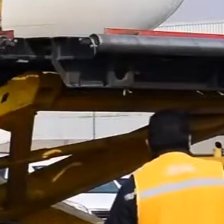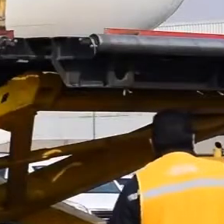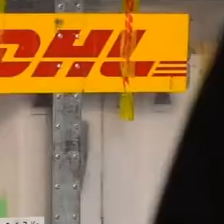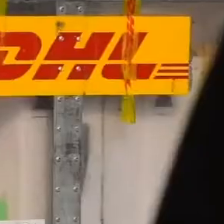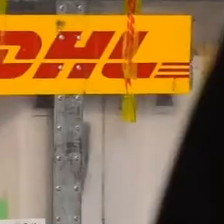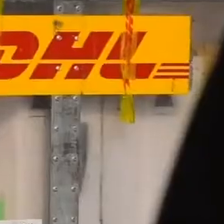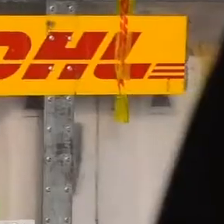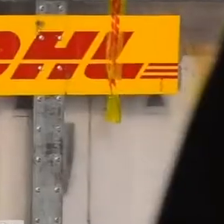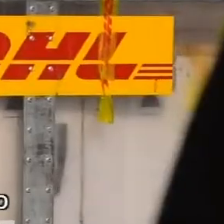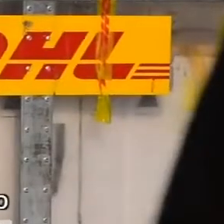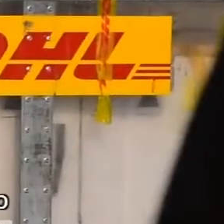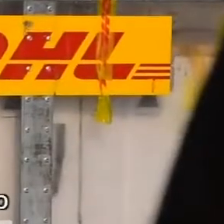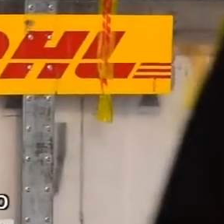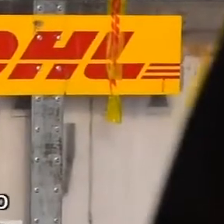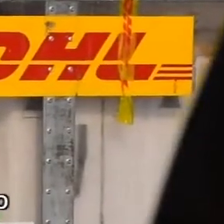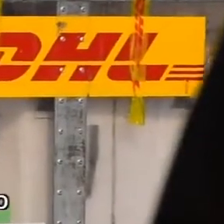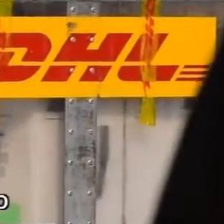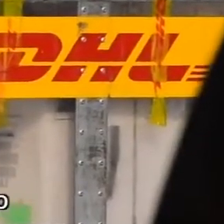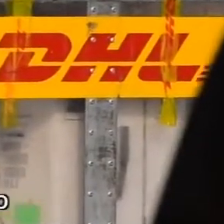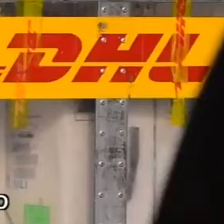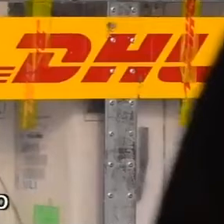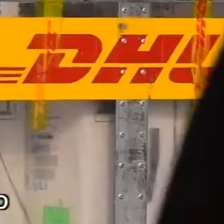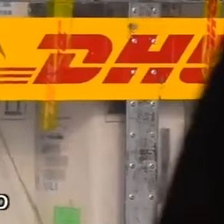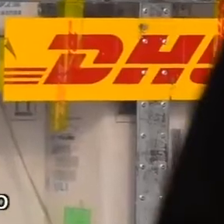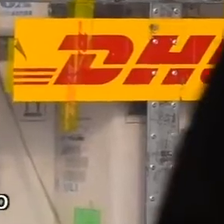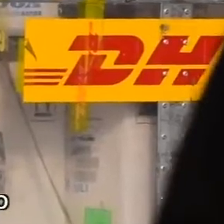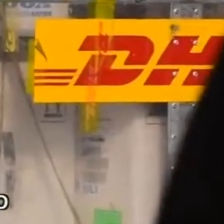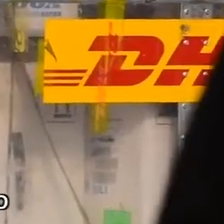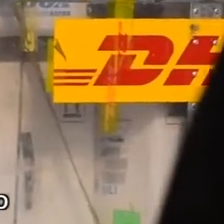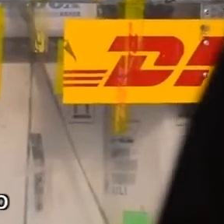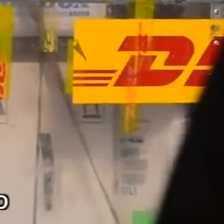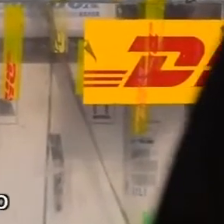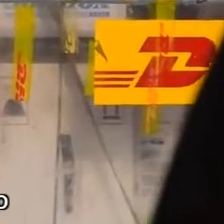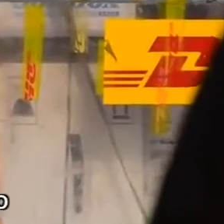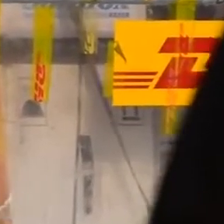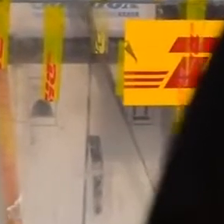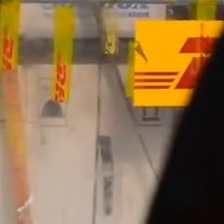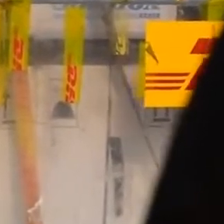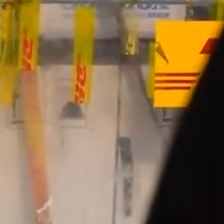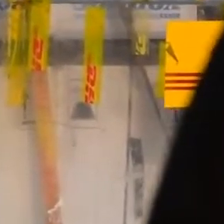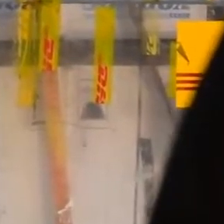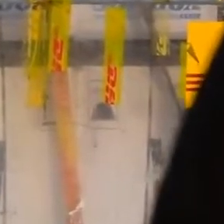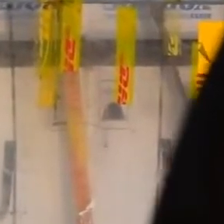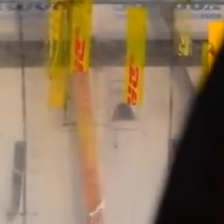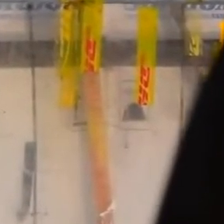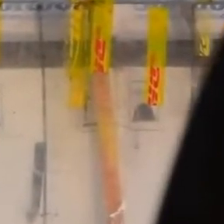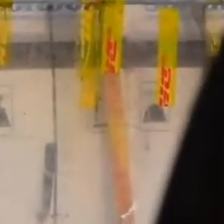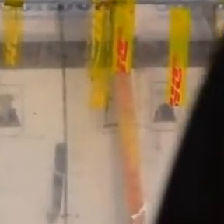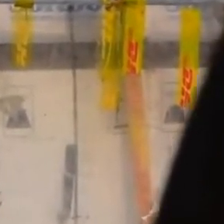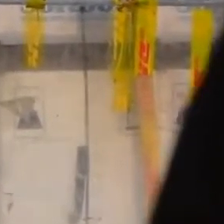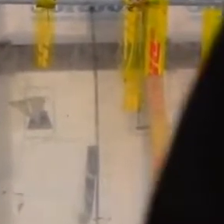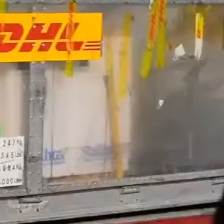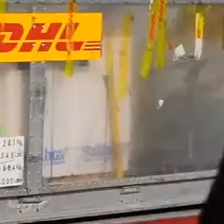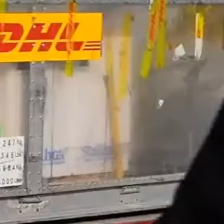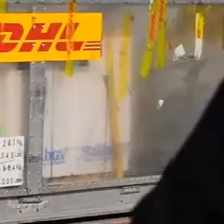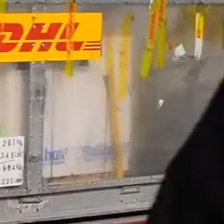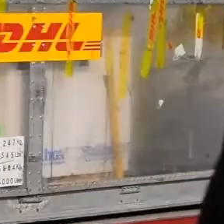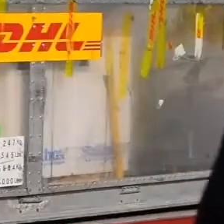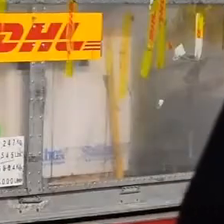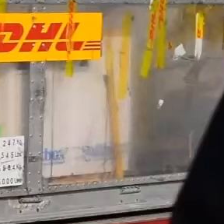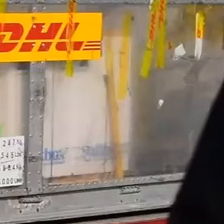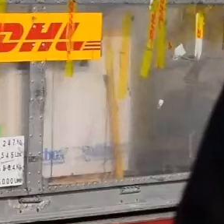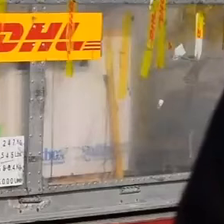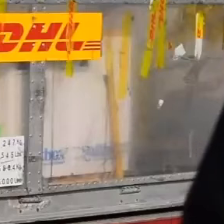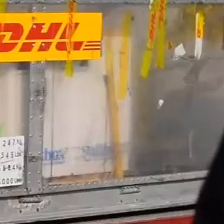374.400 biológicos. Este sábado 24 de abril se espera el arribo al país de un lote con 500.000 vacunas envasadas de la